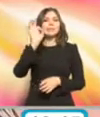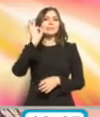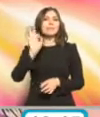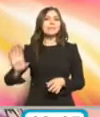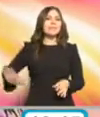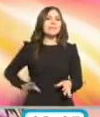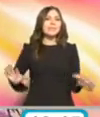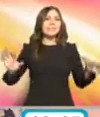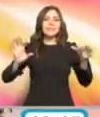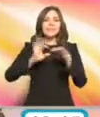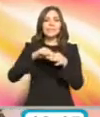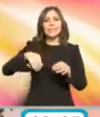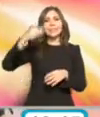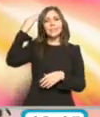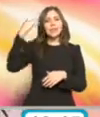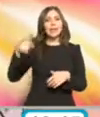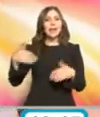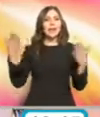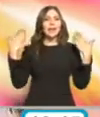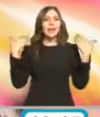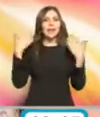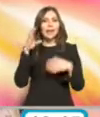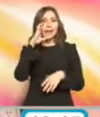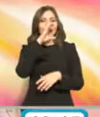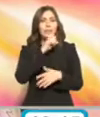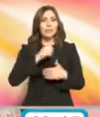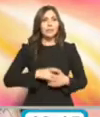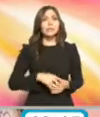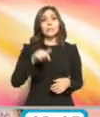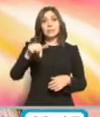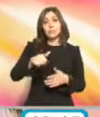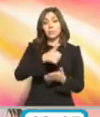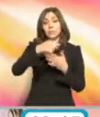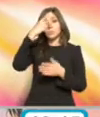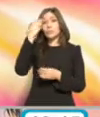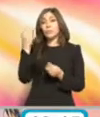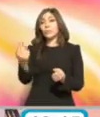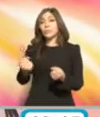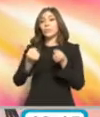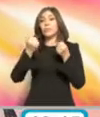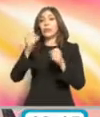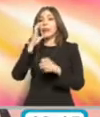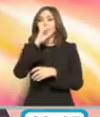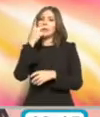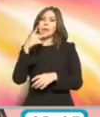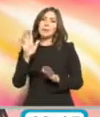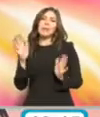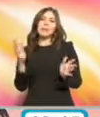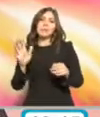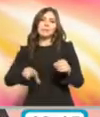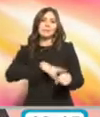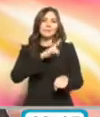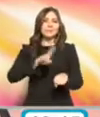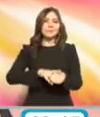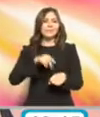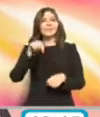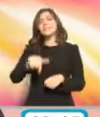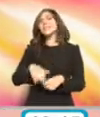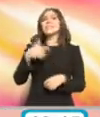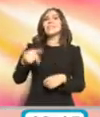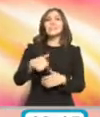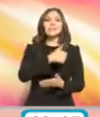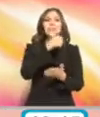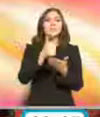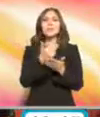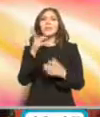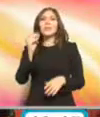¡Qué rico! Súper rico. Bueno, aquí en la Ciudad de México no tanto el calor, ¿verdad? Pero ya. Somos De exagerados todo. los de la ciudad, decimos Sí, que la hace verdad es que mucho, sí, no